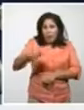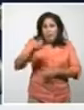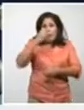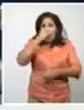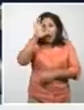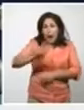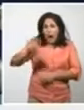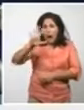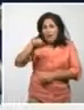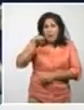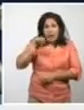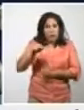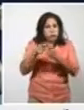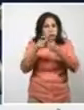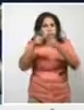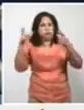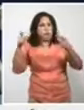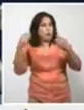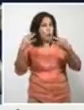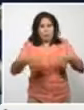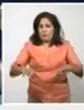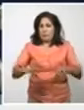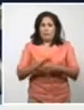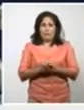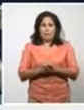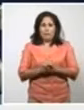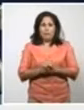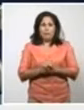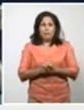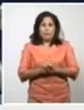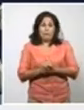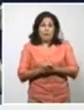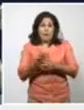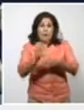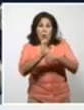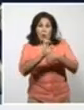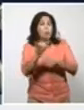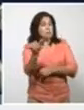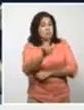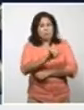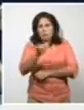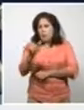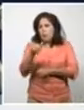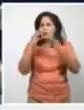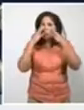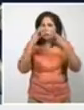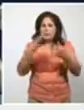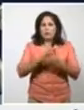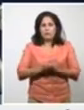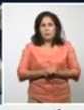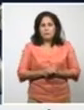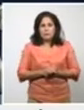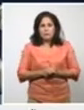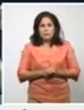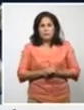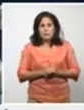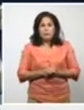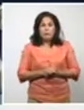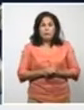que en África es frecuente, que en Haití tuvo una afectación importante.